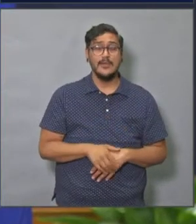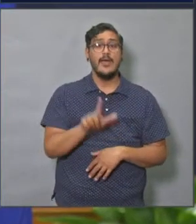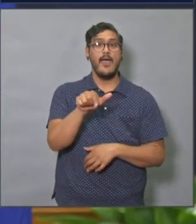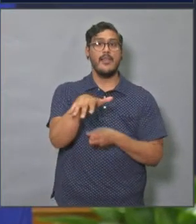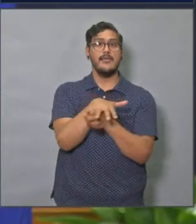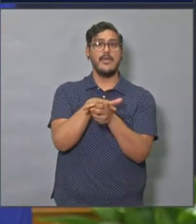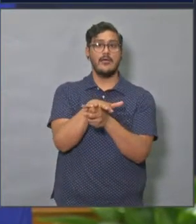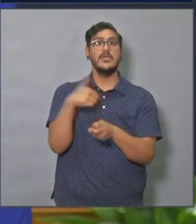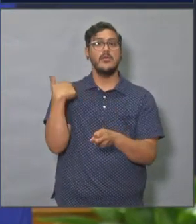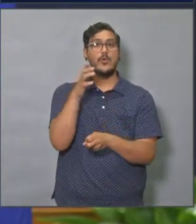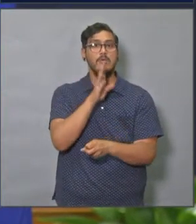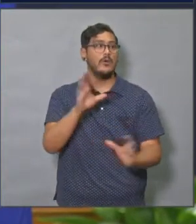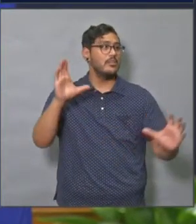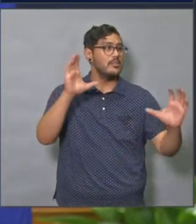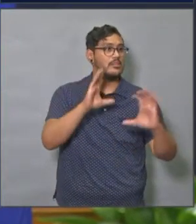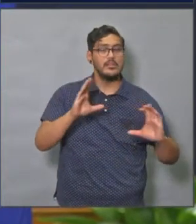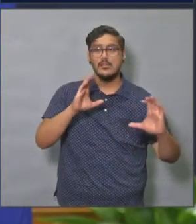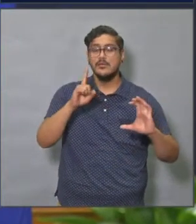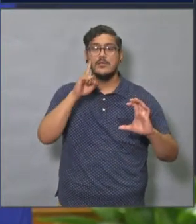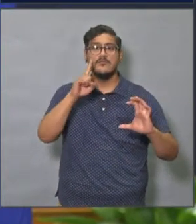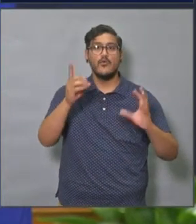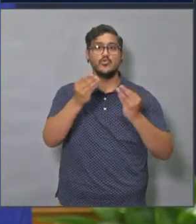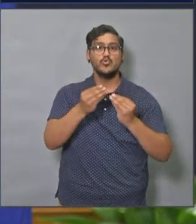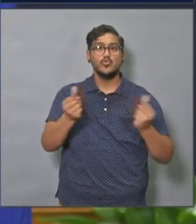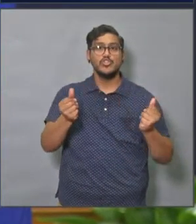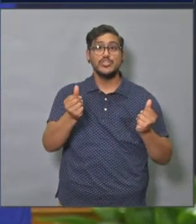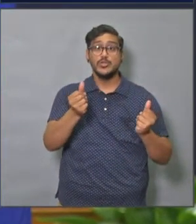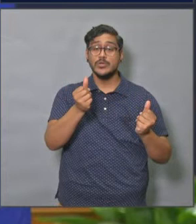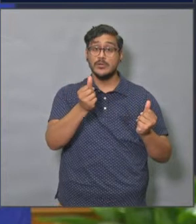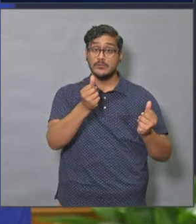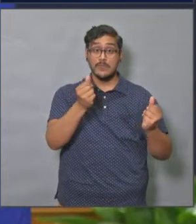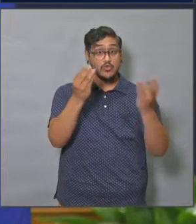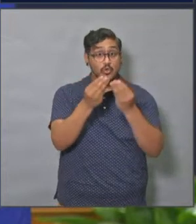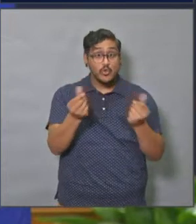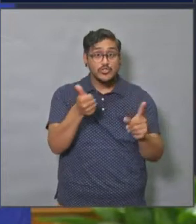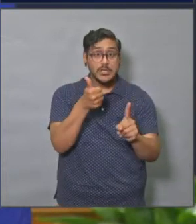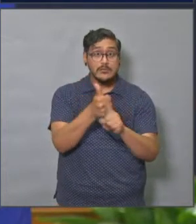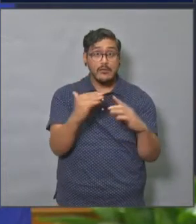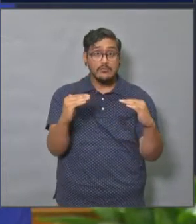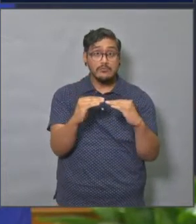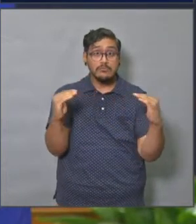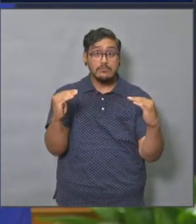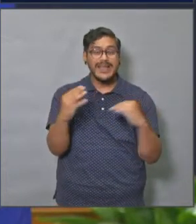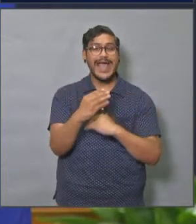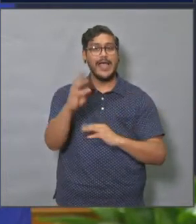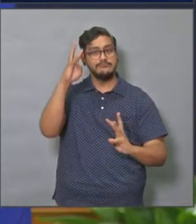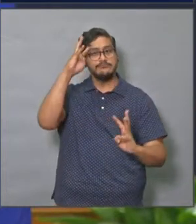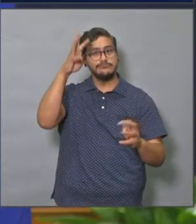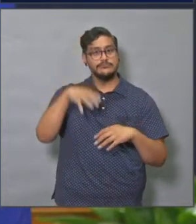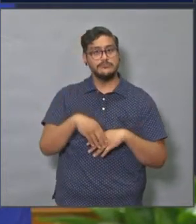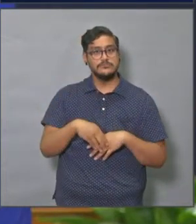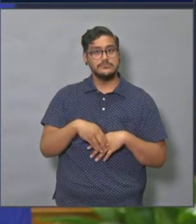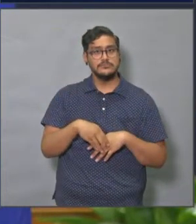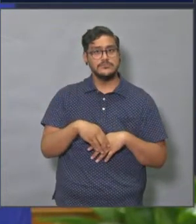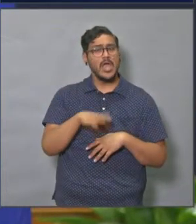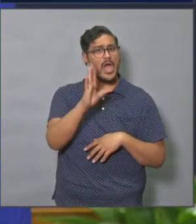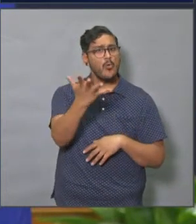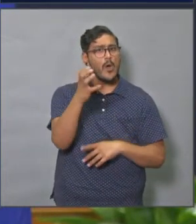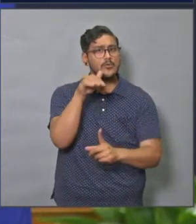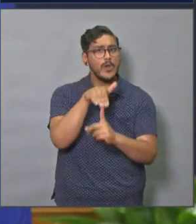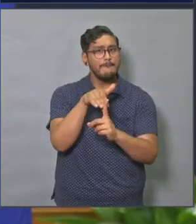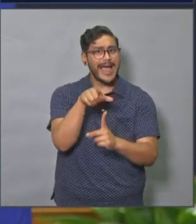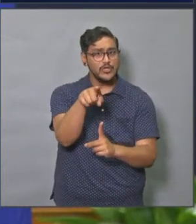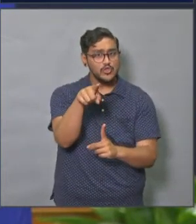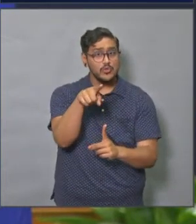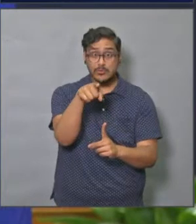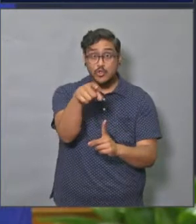encontrar soluciones que son justas y creativas. Les quiero recordar cuando salgan para